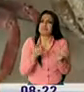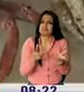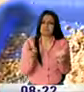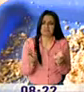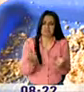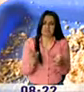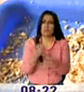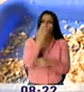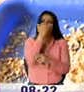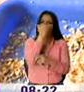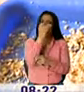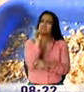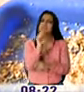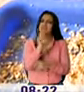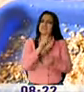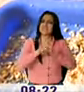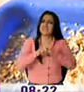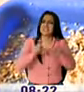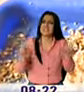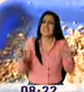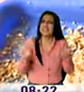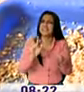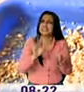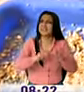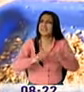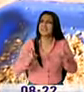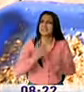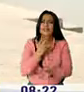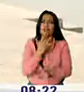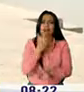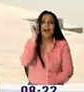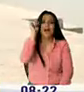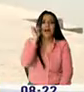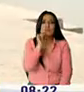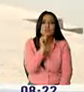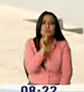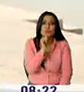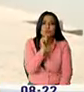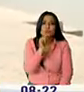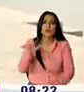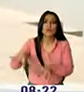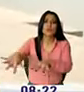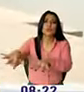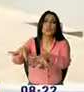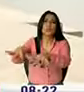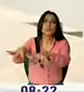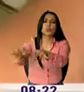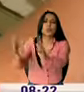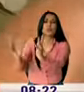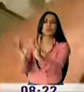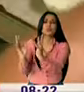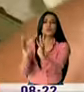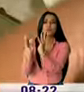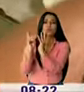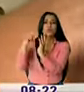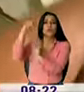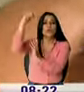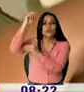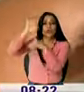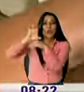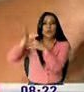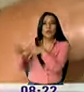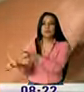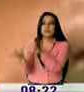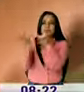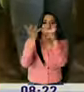pues aquí hasta eso es diferente. Son azules, llegan desde los manglares del norte ecuatoriano. Y hasta que las manos mágicas